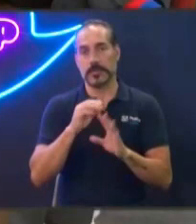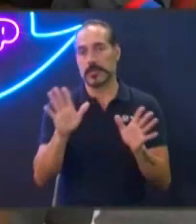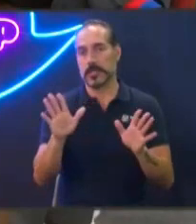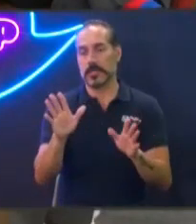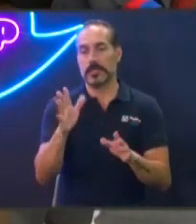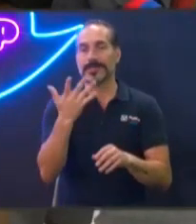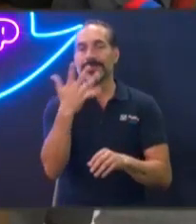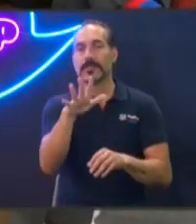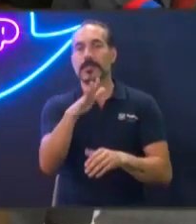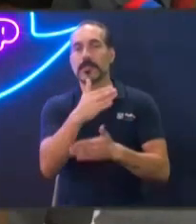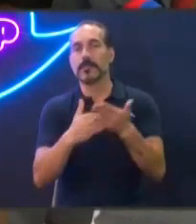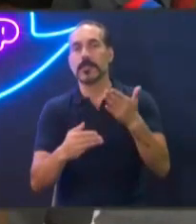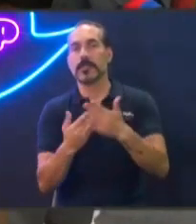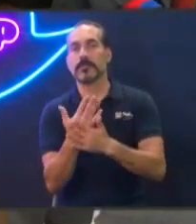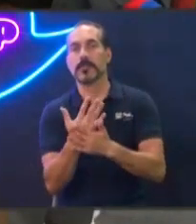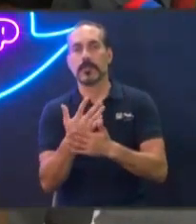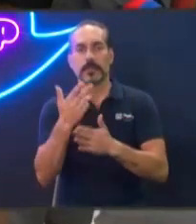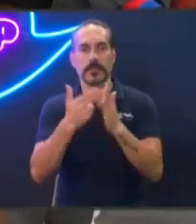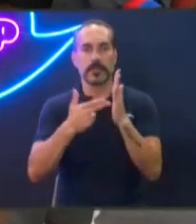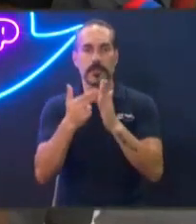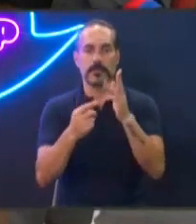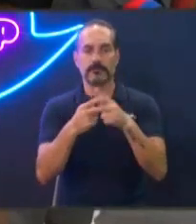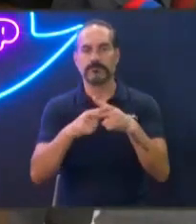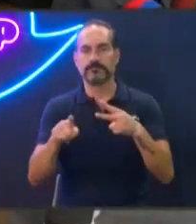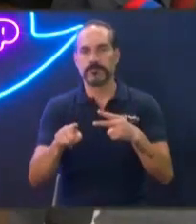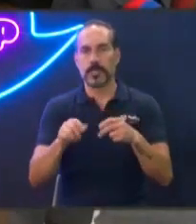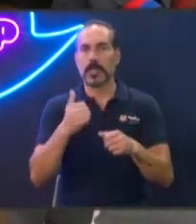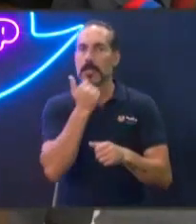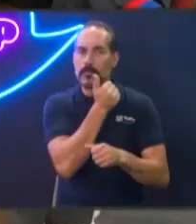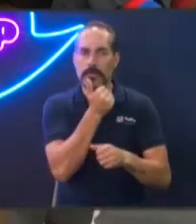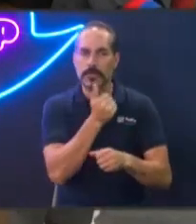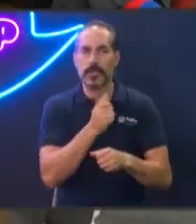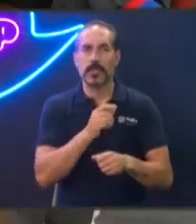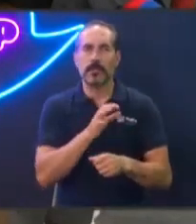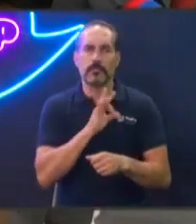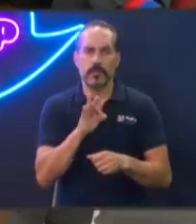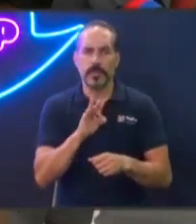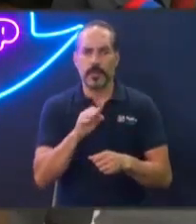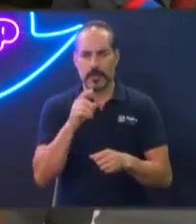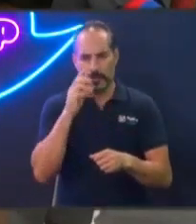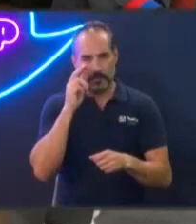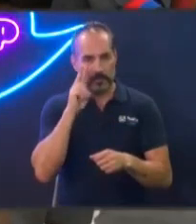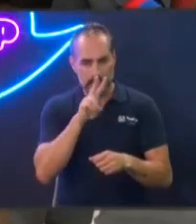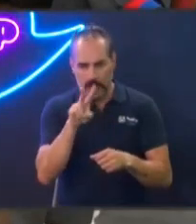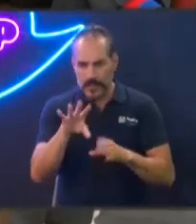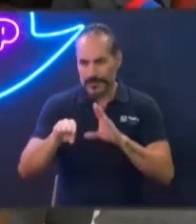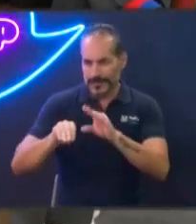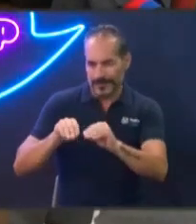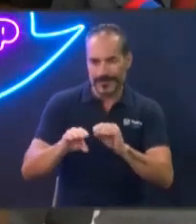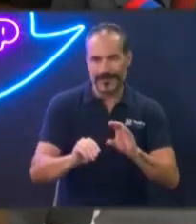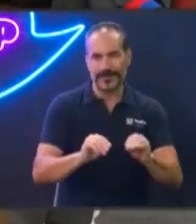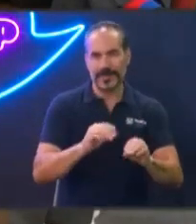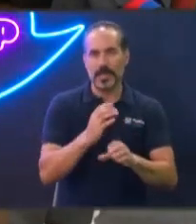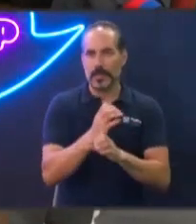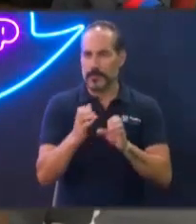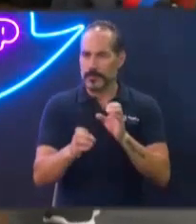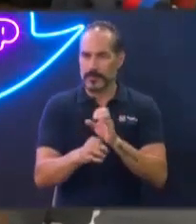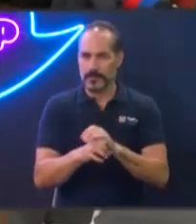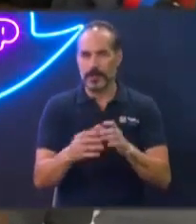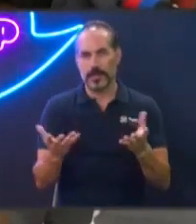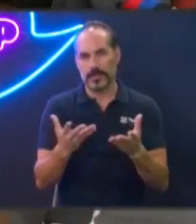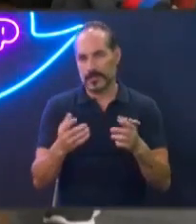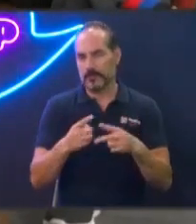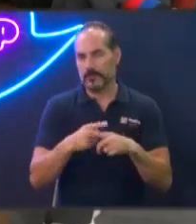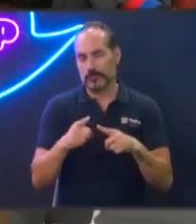talleres los talleres donde los chicos puedan manipular donde puedan experimentar y puedan hacer diferentes productos con